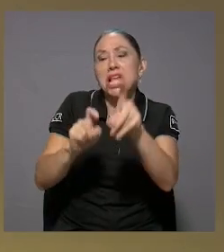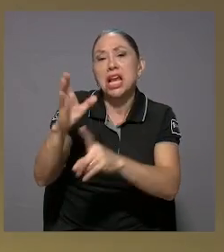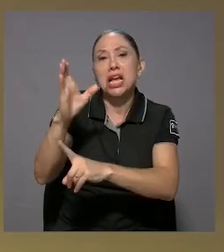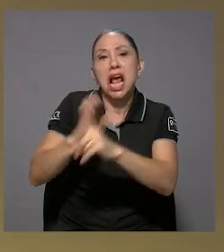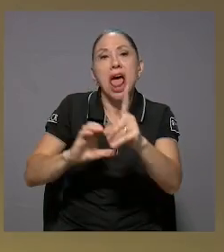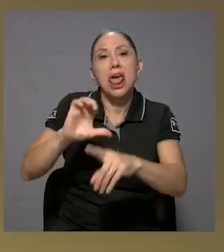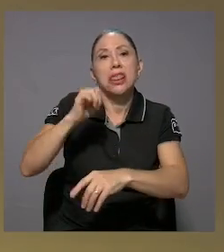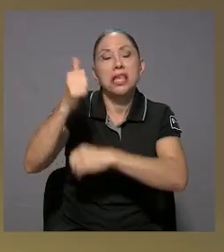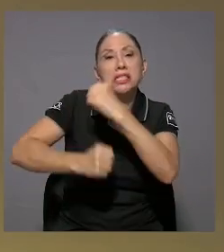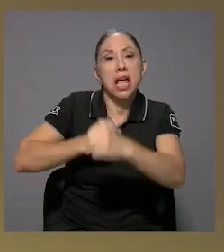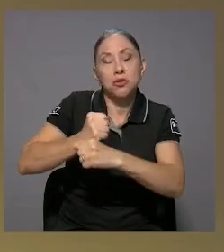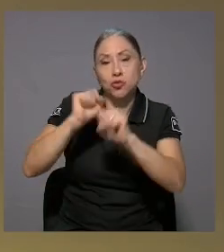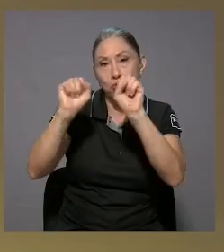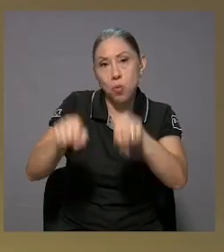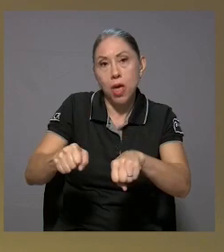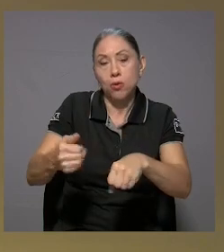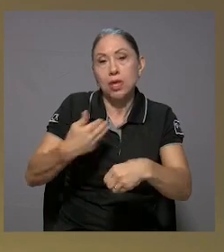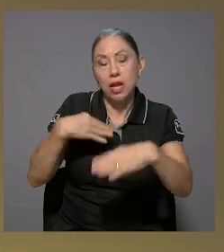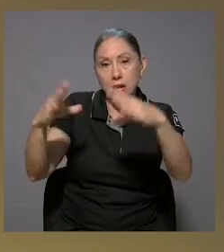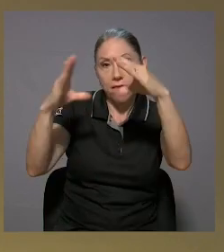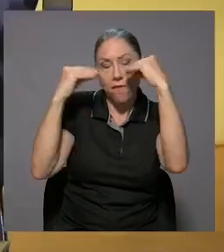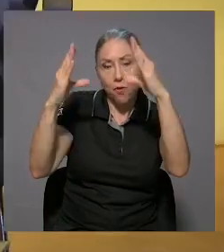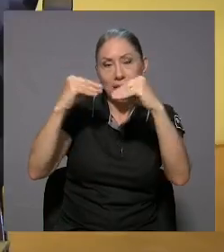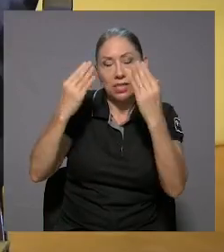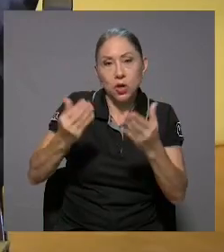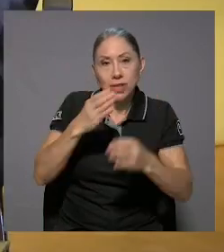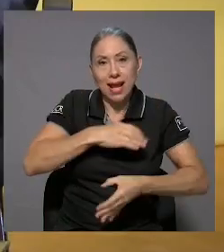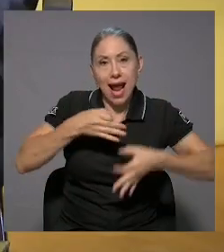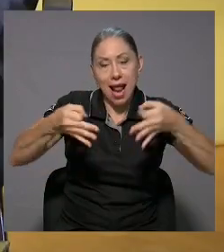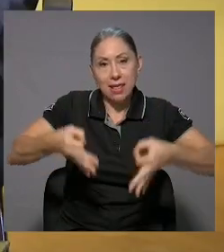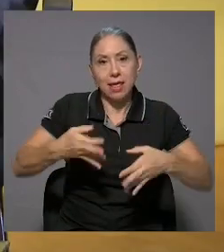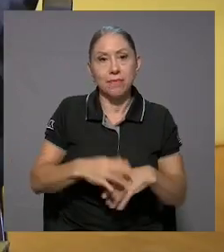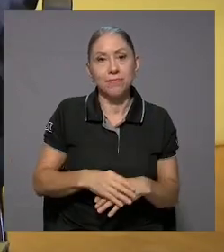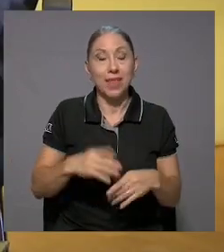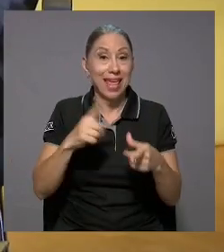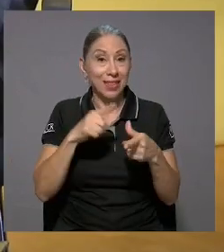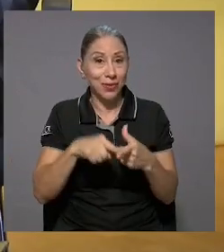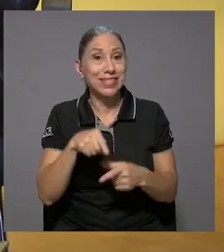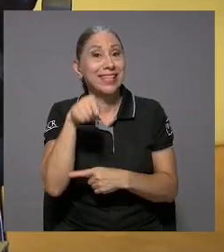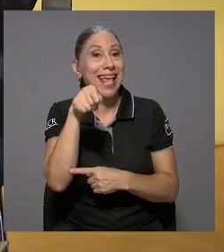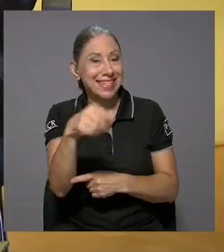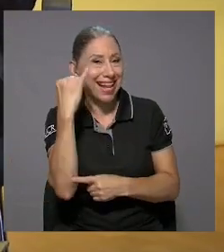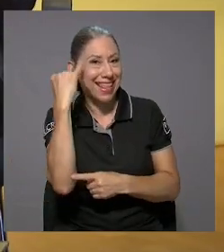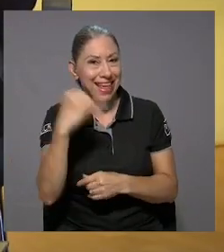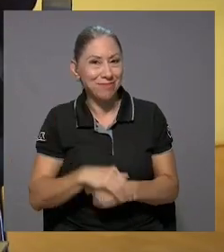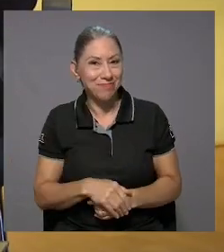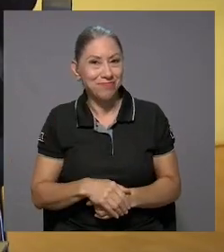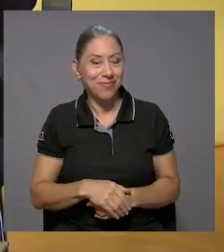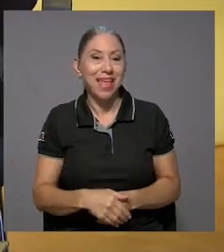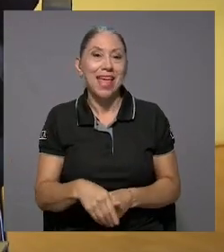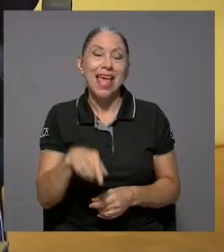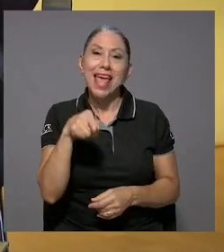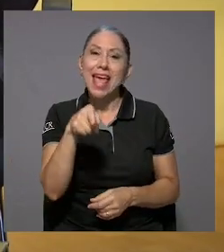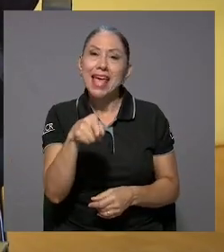años puedo obtener información nuevamente pues de calidad. Entonces esa es justamente la